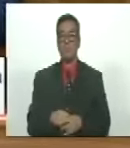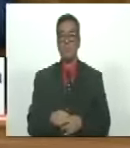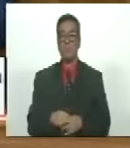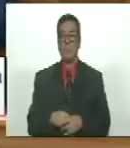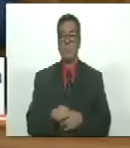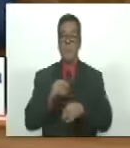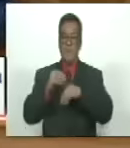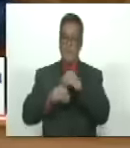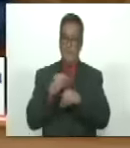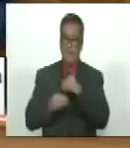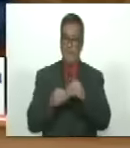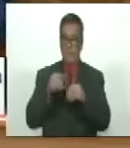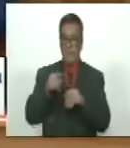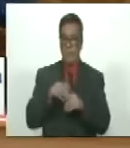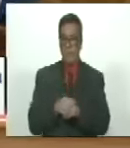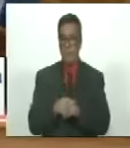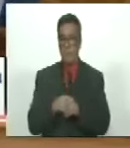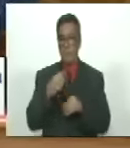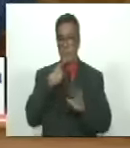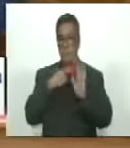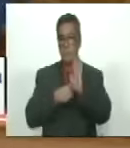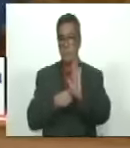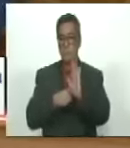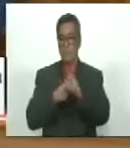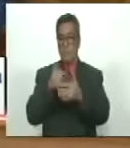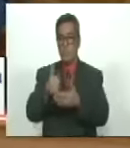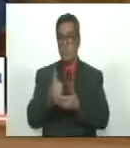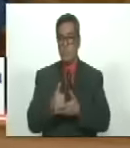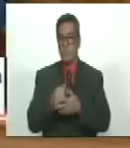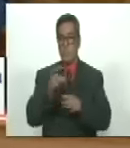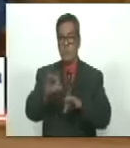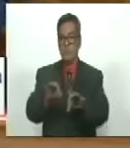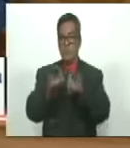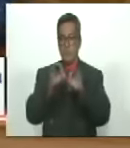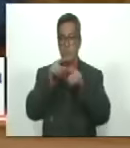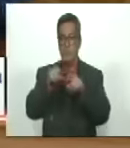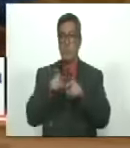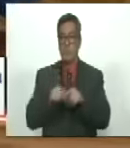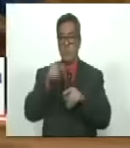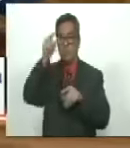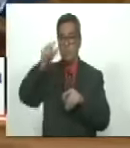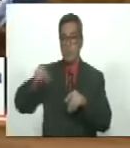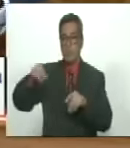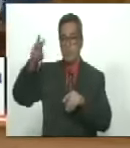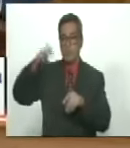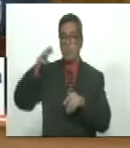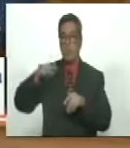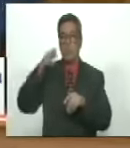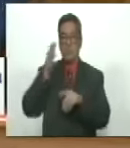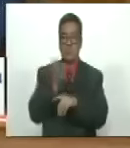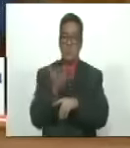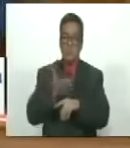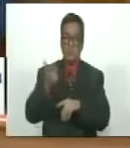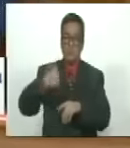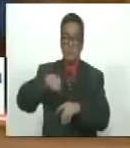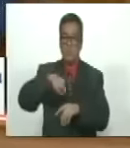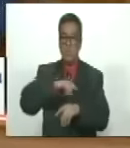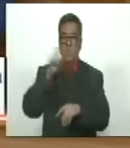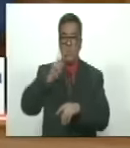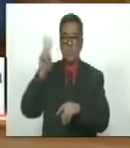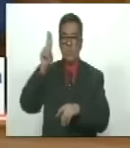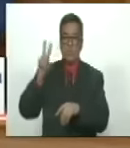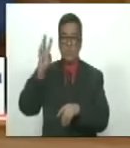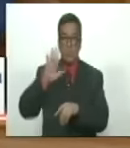alguna forma se manifiesten a favor de los intereses de Guyana en contra de los intereses de la